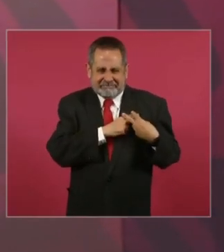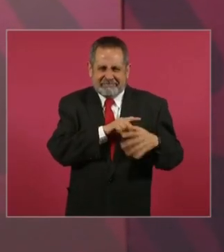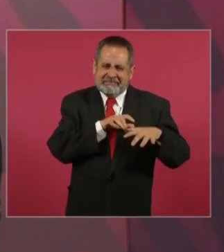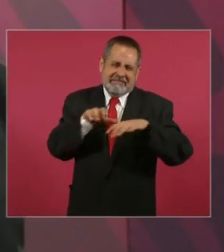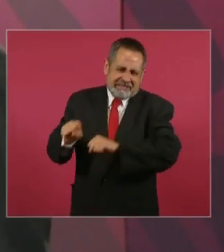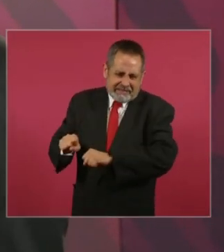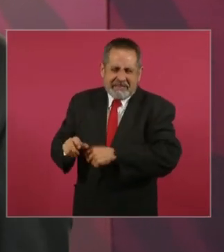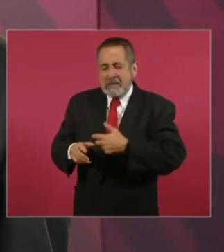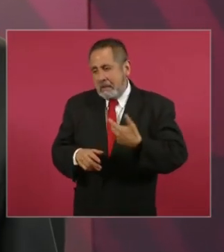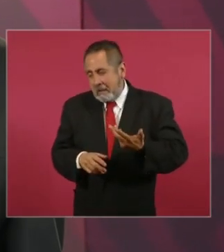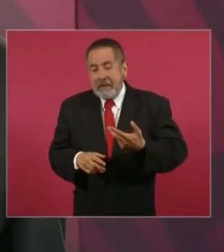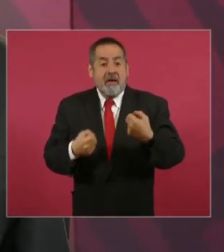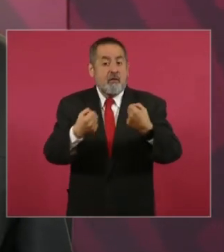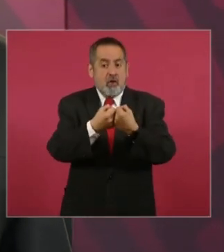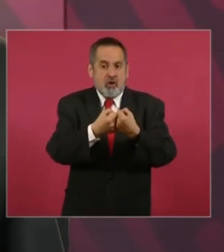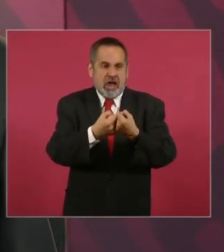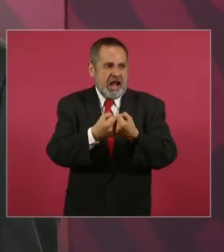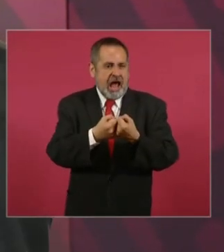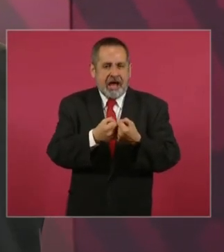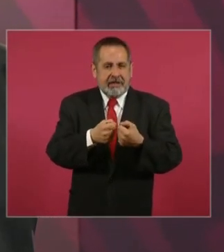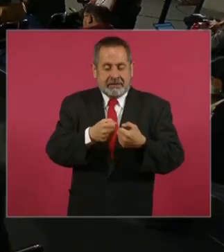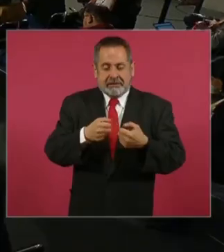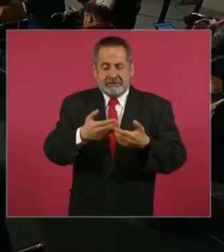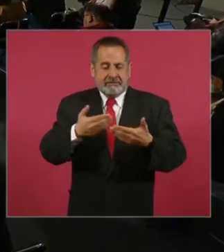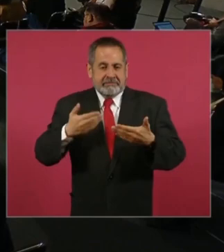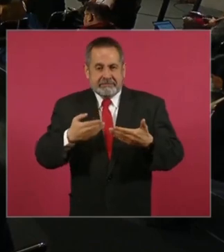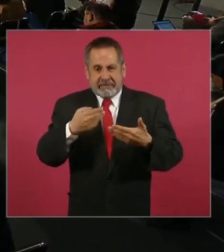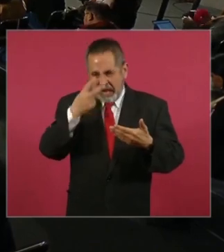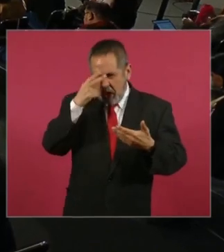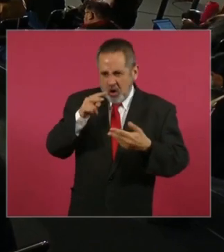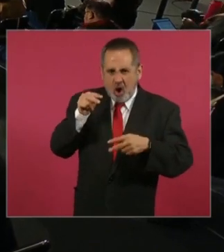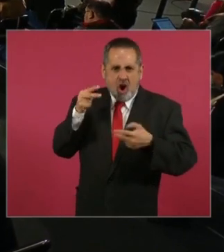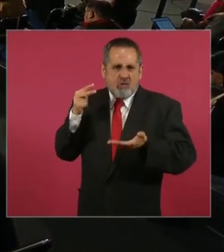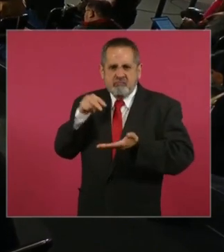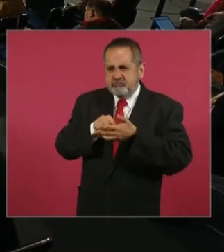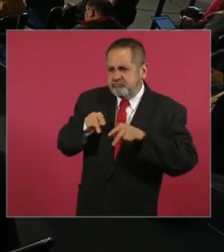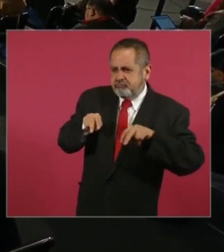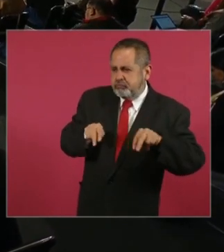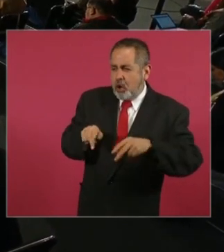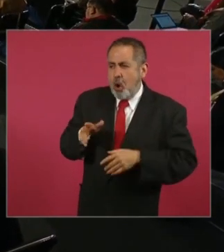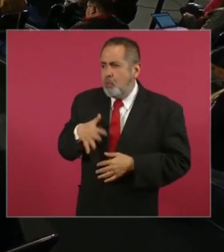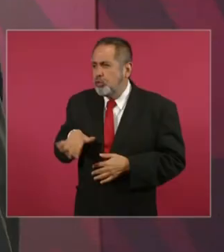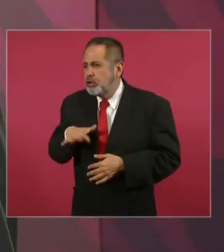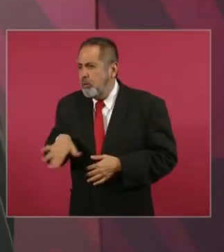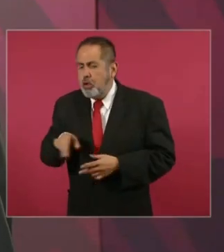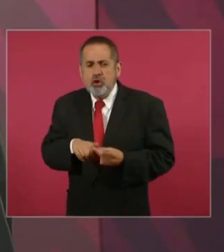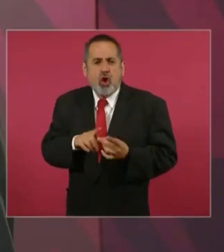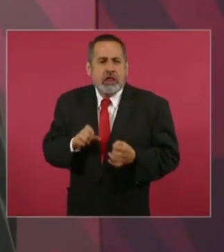blindaron la frontera por el lado mexicano, buscando a Catarino.